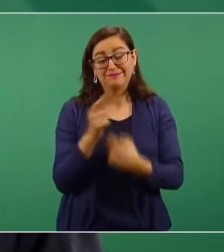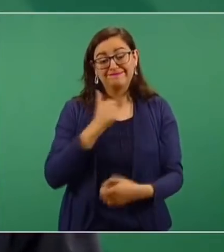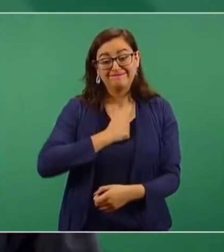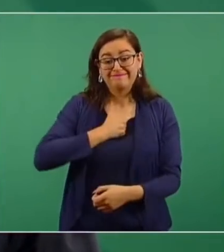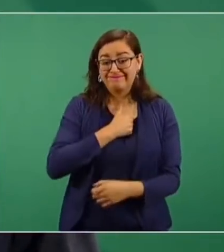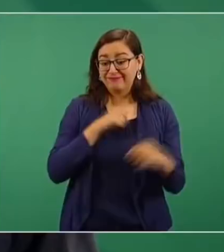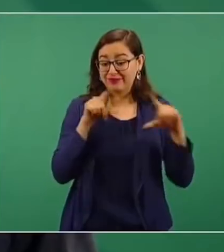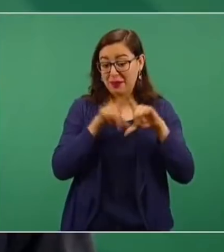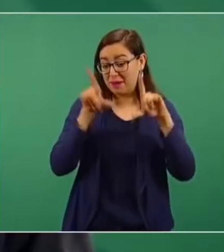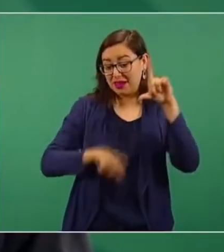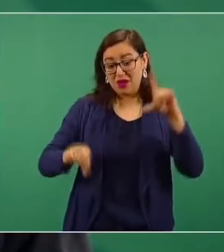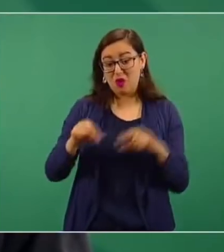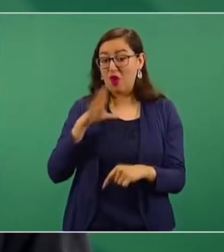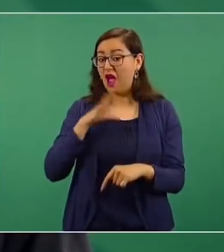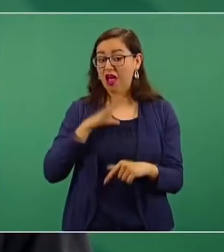Unos cuantos